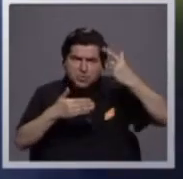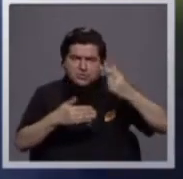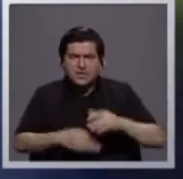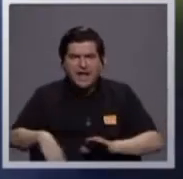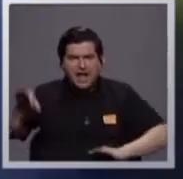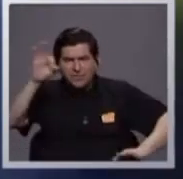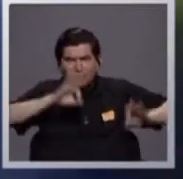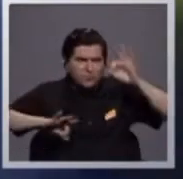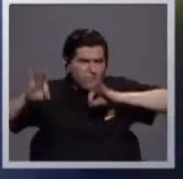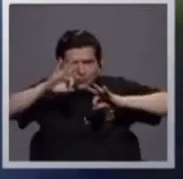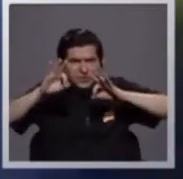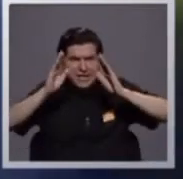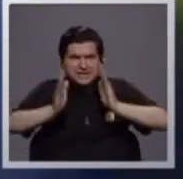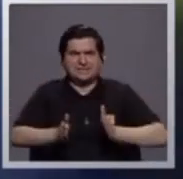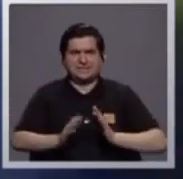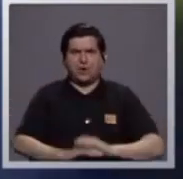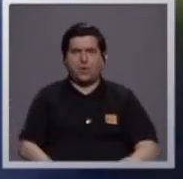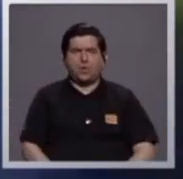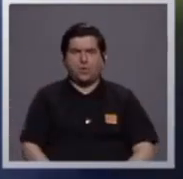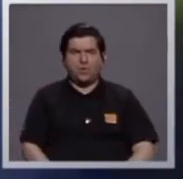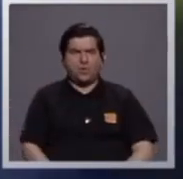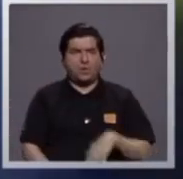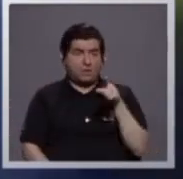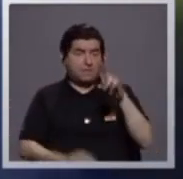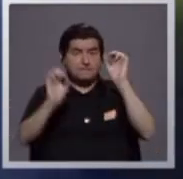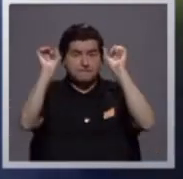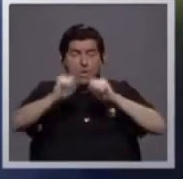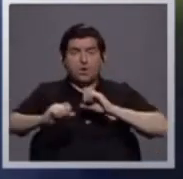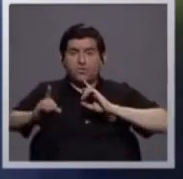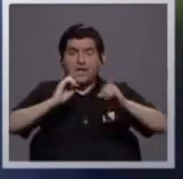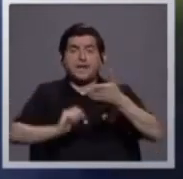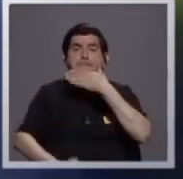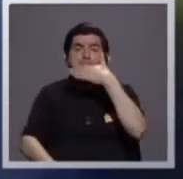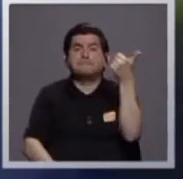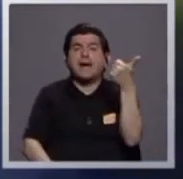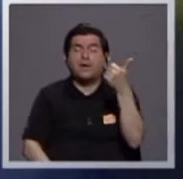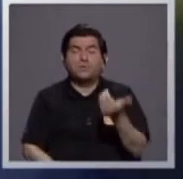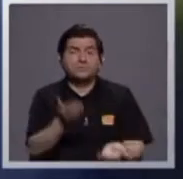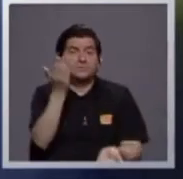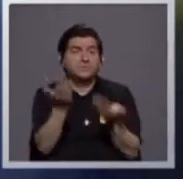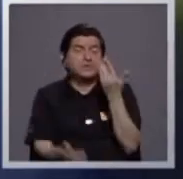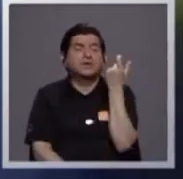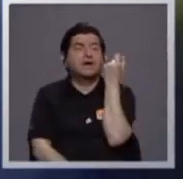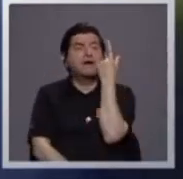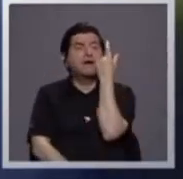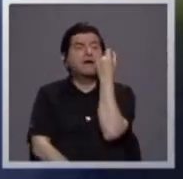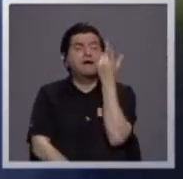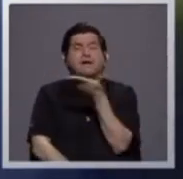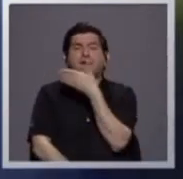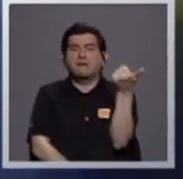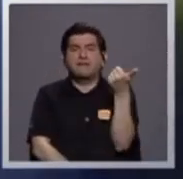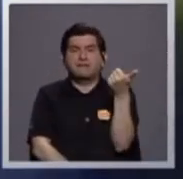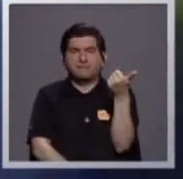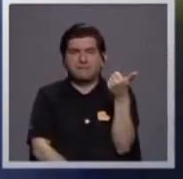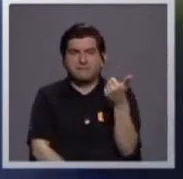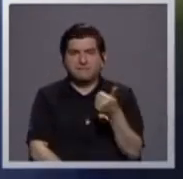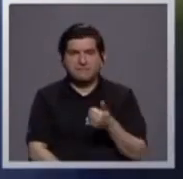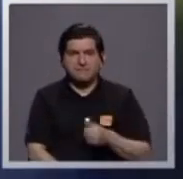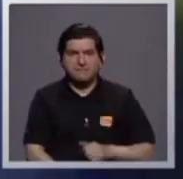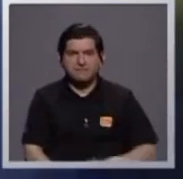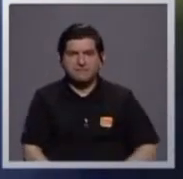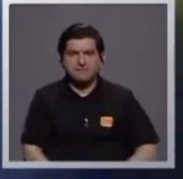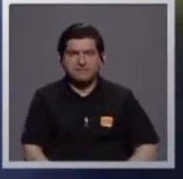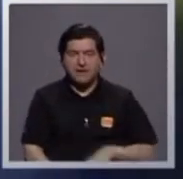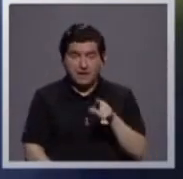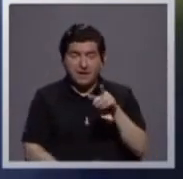físico, eran quienes podían dialogar mejor y posiblemente entender mejor